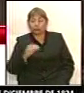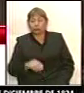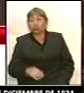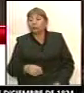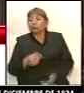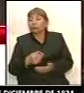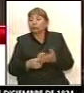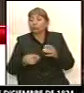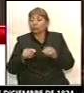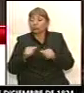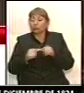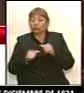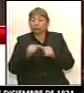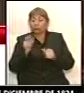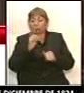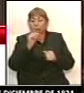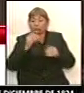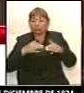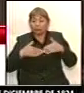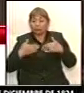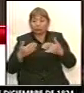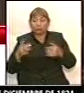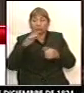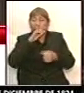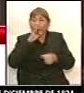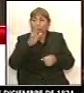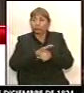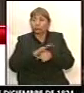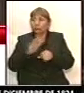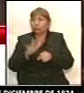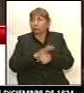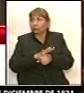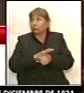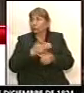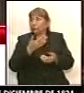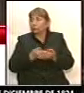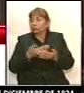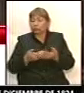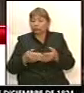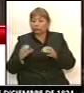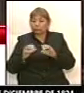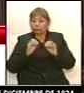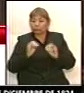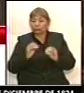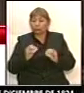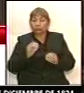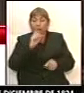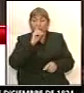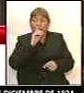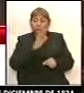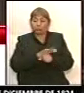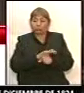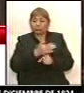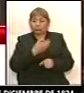que a la fecha no se han podido cumplir con las distintas obligaciones que en ese momento se había comprometido el